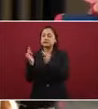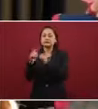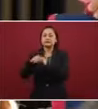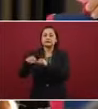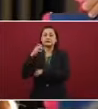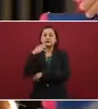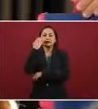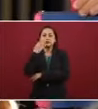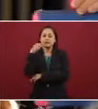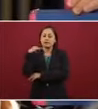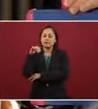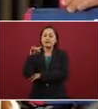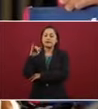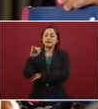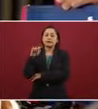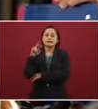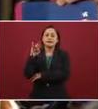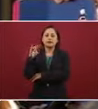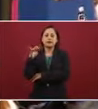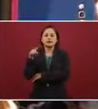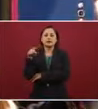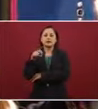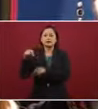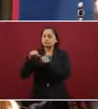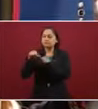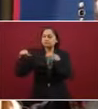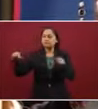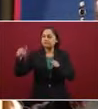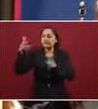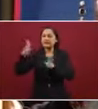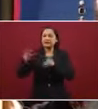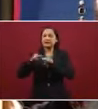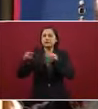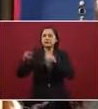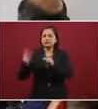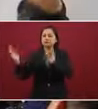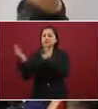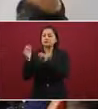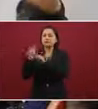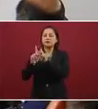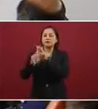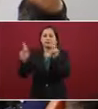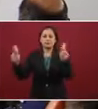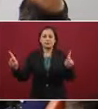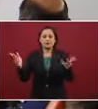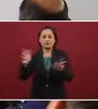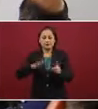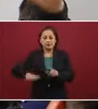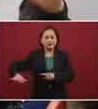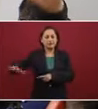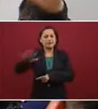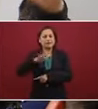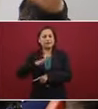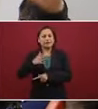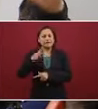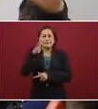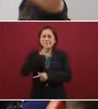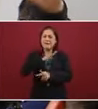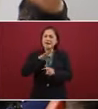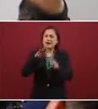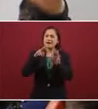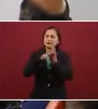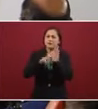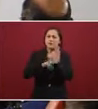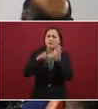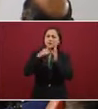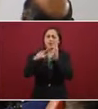Cleofas Martínez Vargas, y que está a 10 metros de la playa. Totalmente en contradiciendo las normas que dicen que no